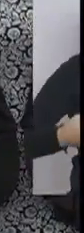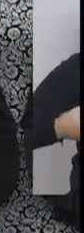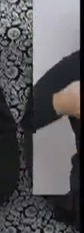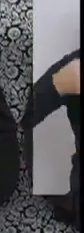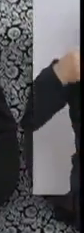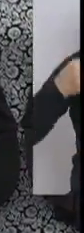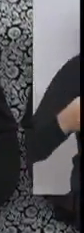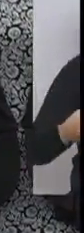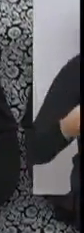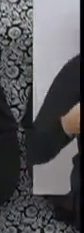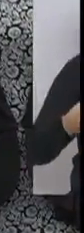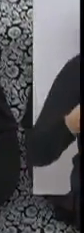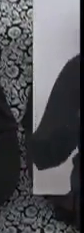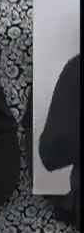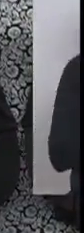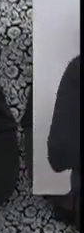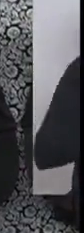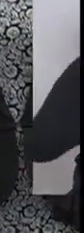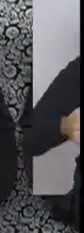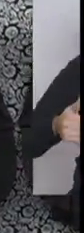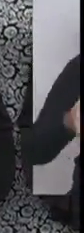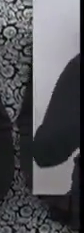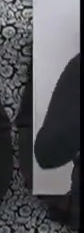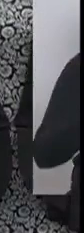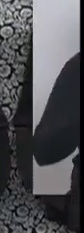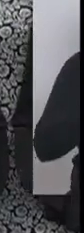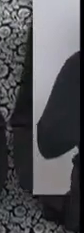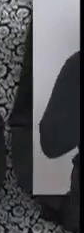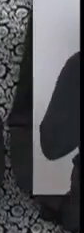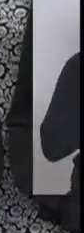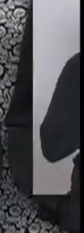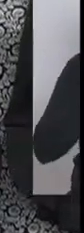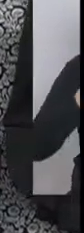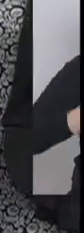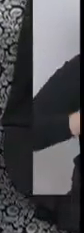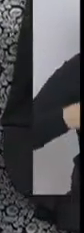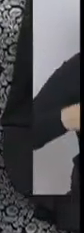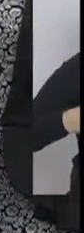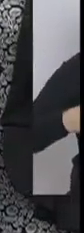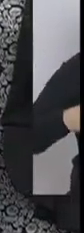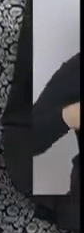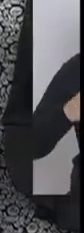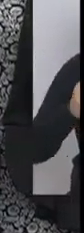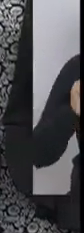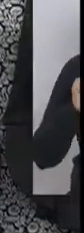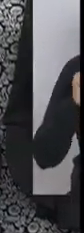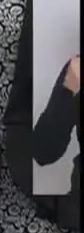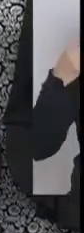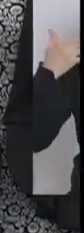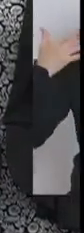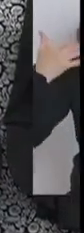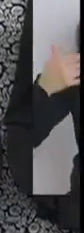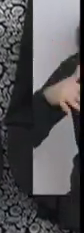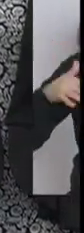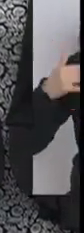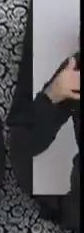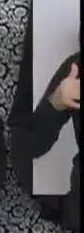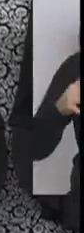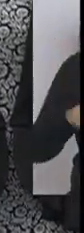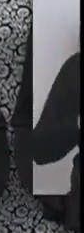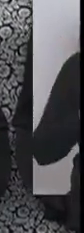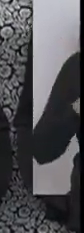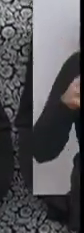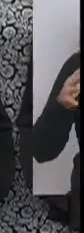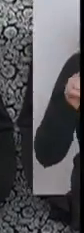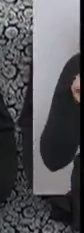muchas oportunidades. Pero muchas veces también hemos visto una oposición que trata de entorpecer los procesos o la